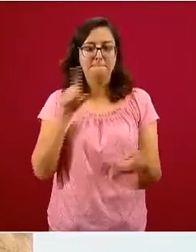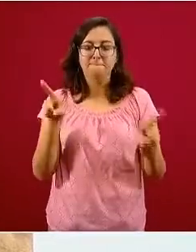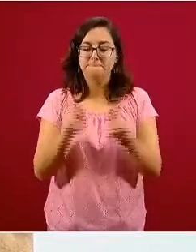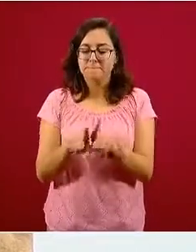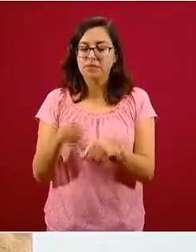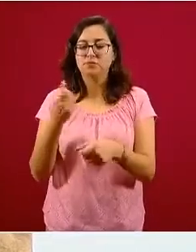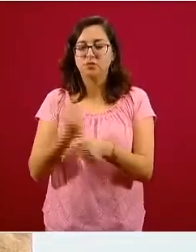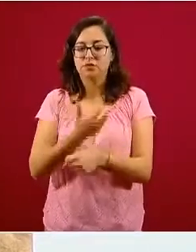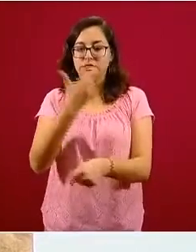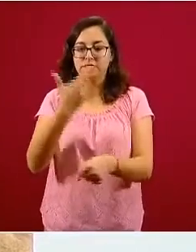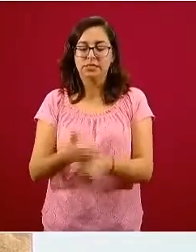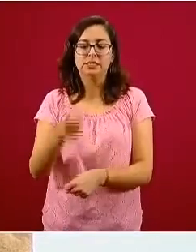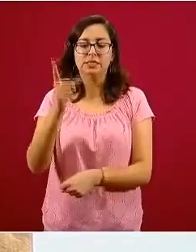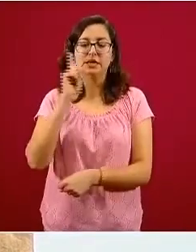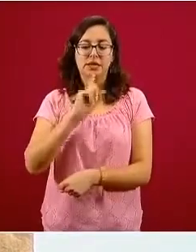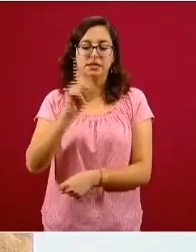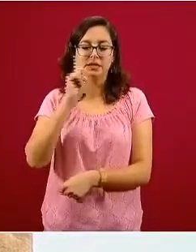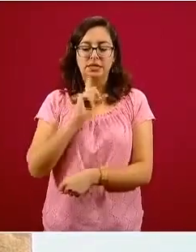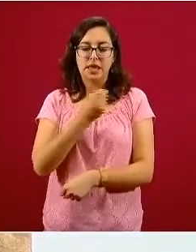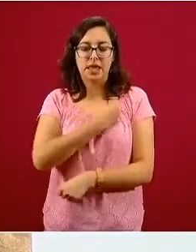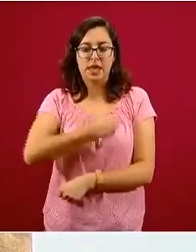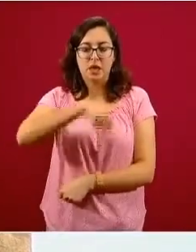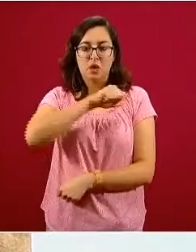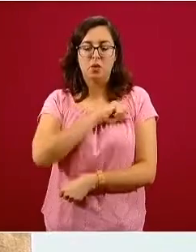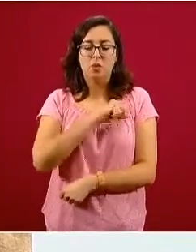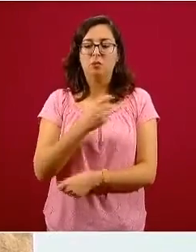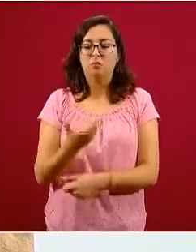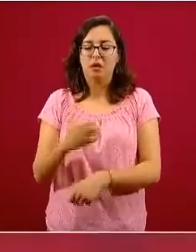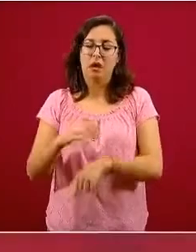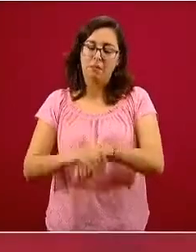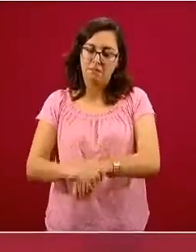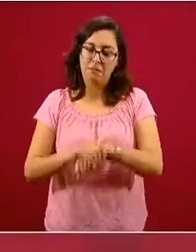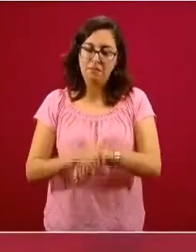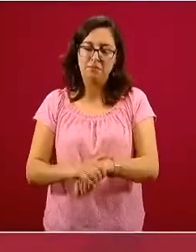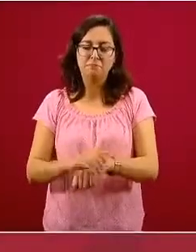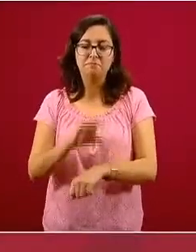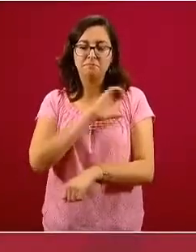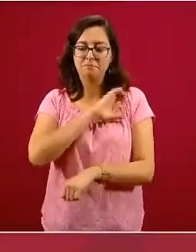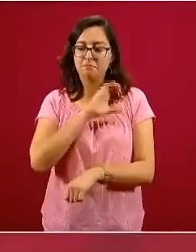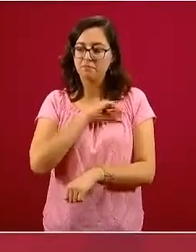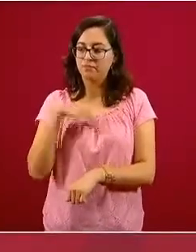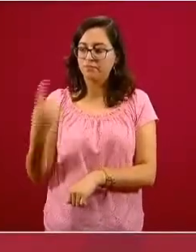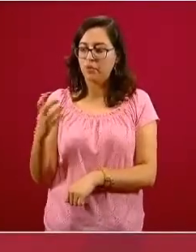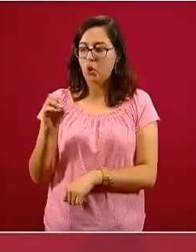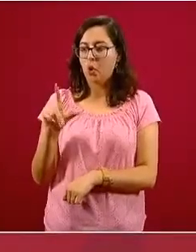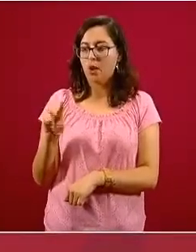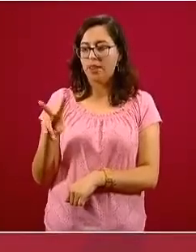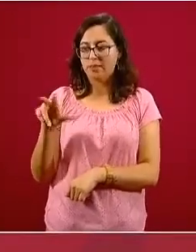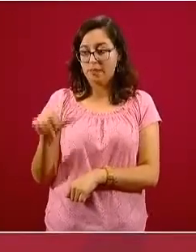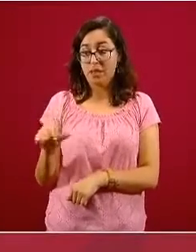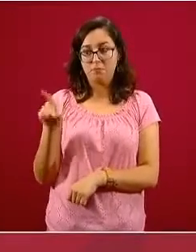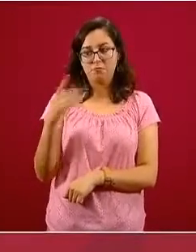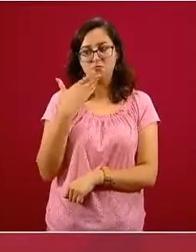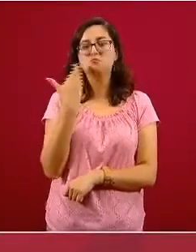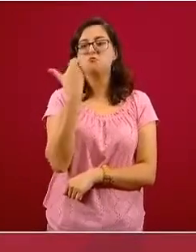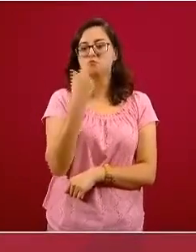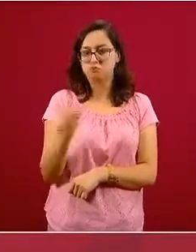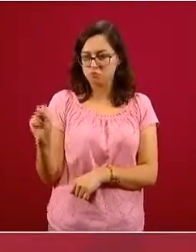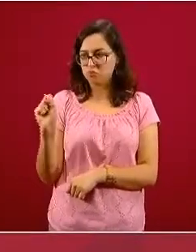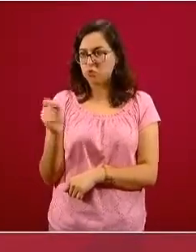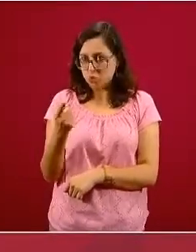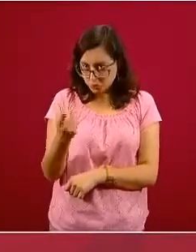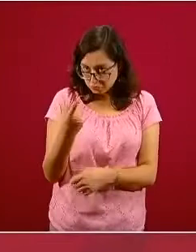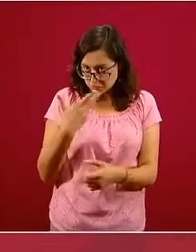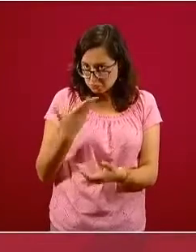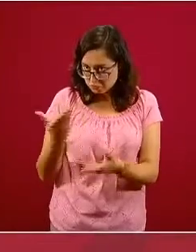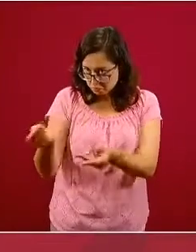muy querida amiga y colega, la doctora Oliva López Arellano, experta en salud pública, con quien vamos a comentar sobre